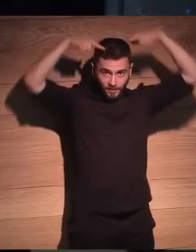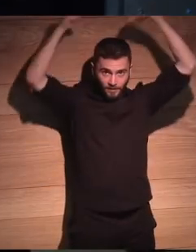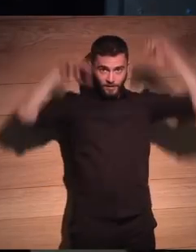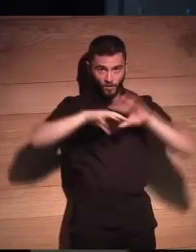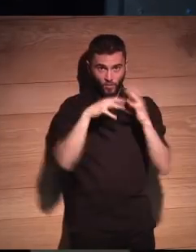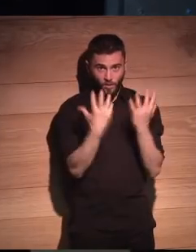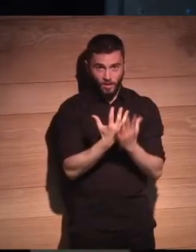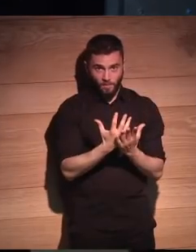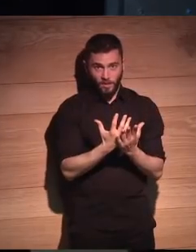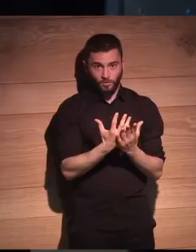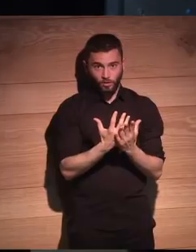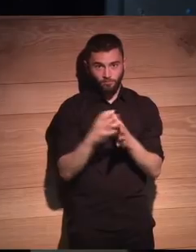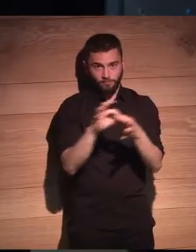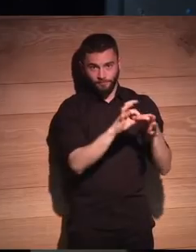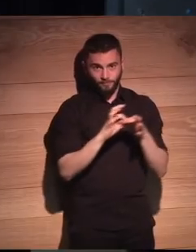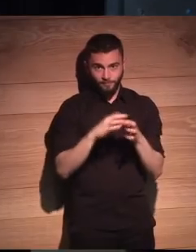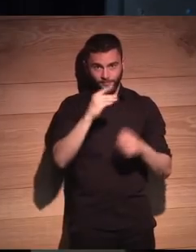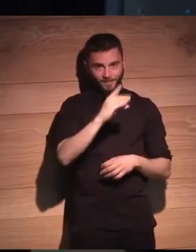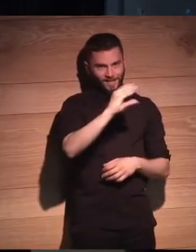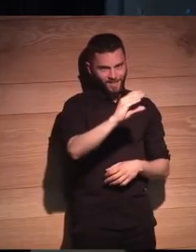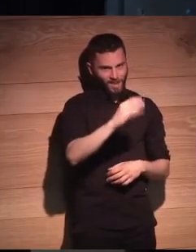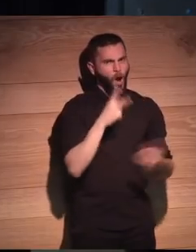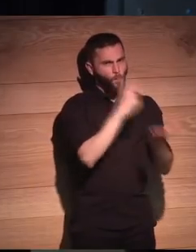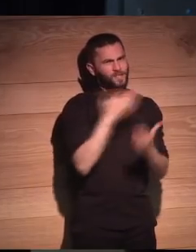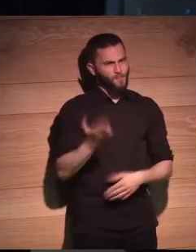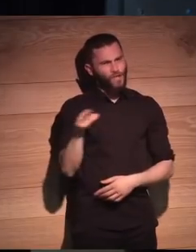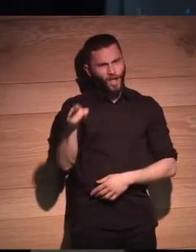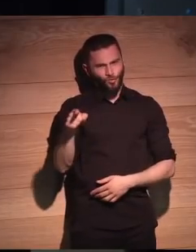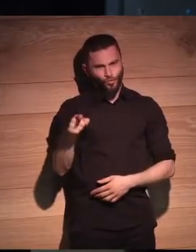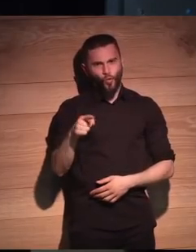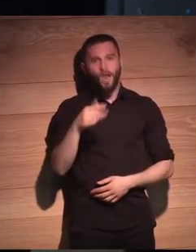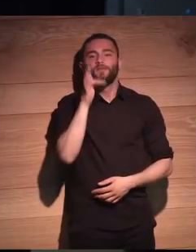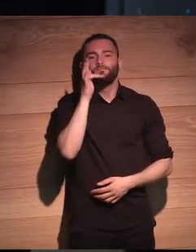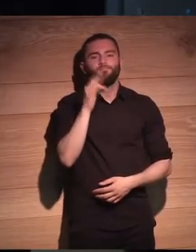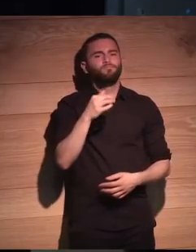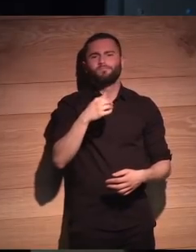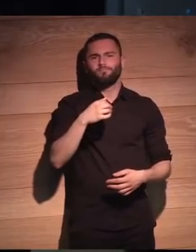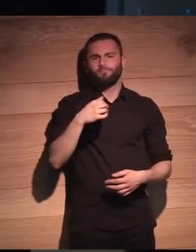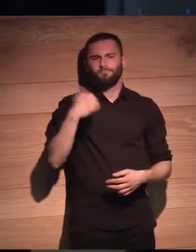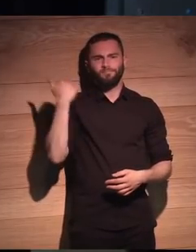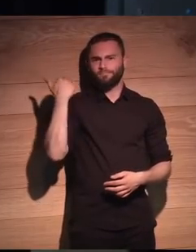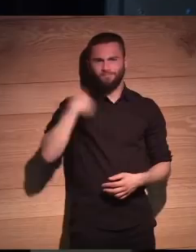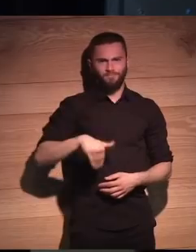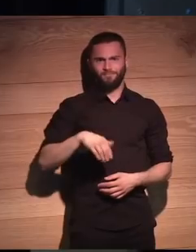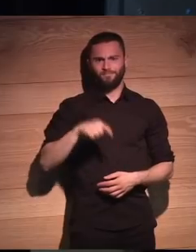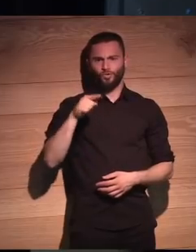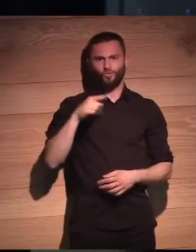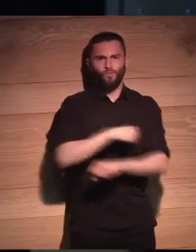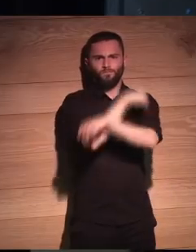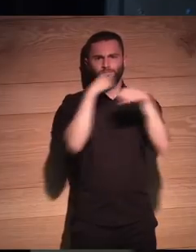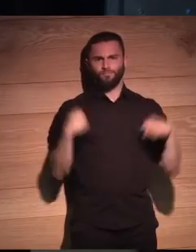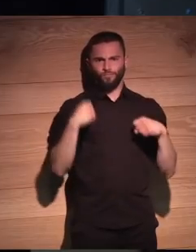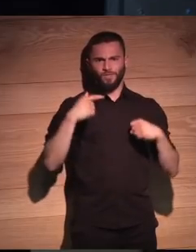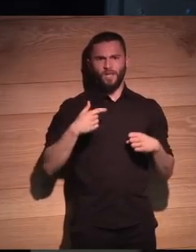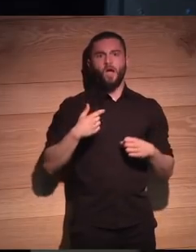Es una de las grandes apuestas jóvenes de DC, no digas que no. Bueno, no eres joven promesa, ya eres consagrada. O nunca se llega a ser consagrada en estas